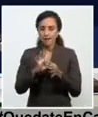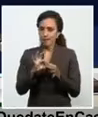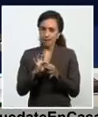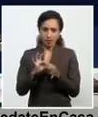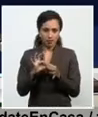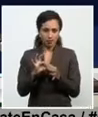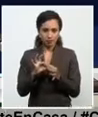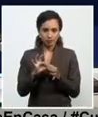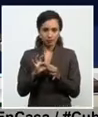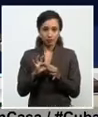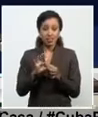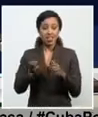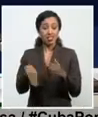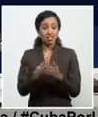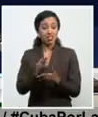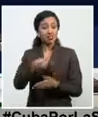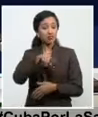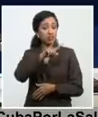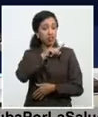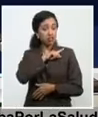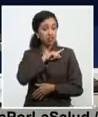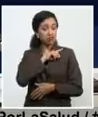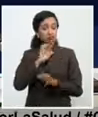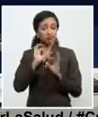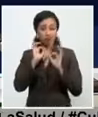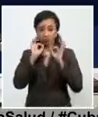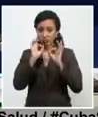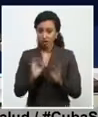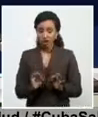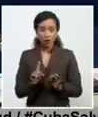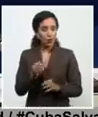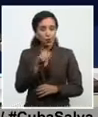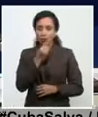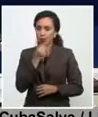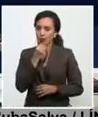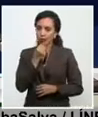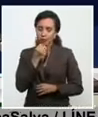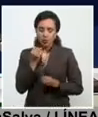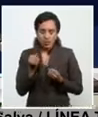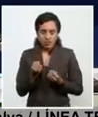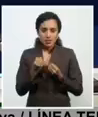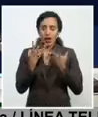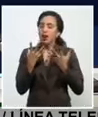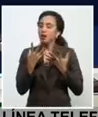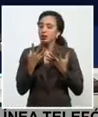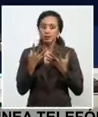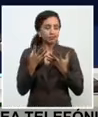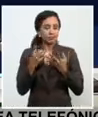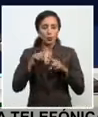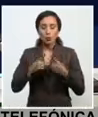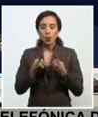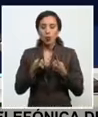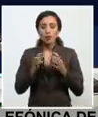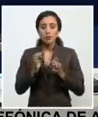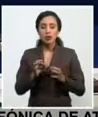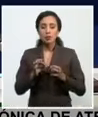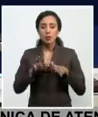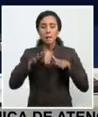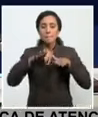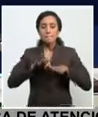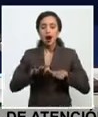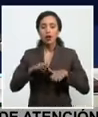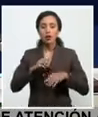ya en el día de ayer realmente no fue posible recuperarlo de una parada